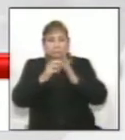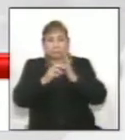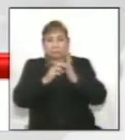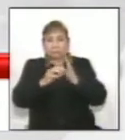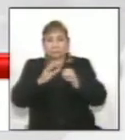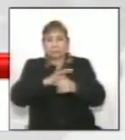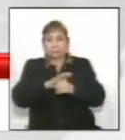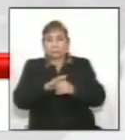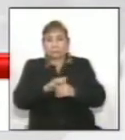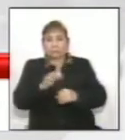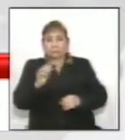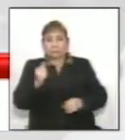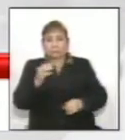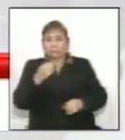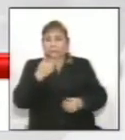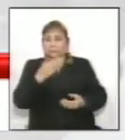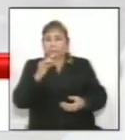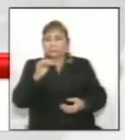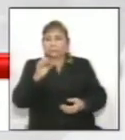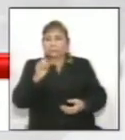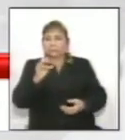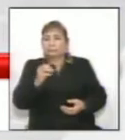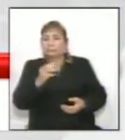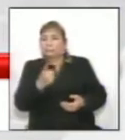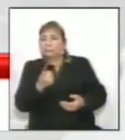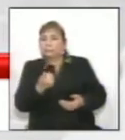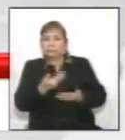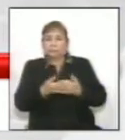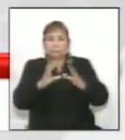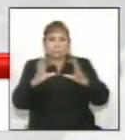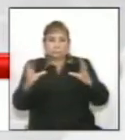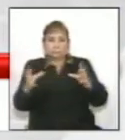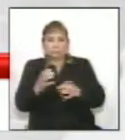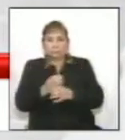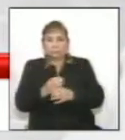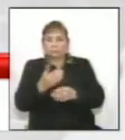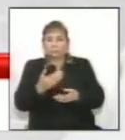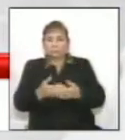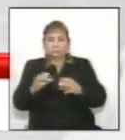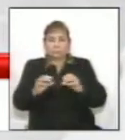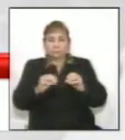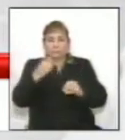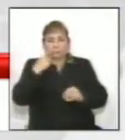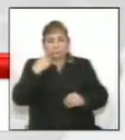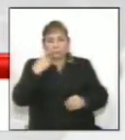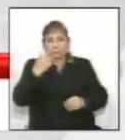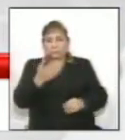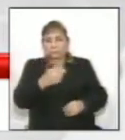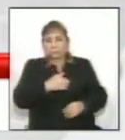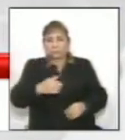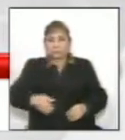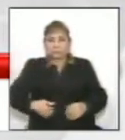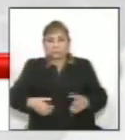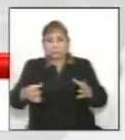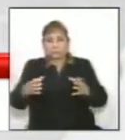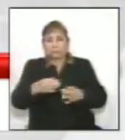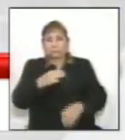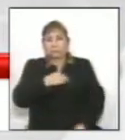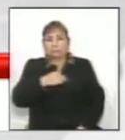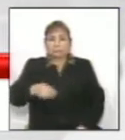Perú 19 MINSA, o hay una cifra global? Ya que el señor presidente del Consejo de